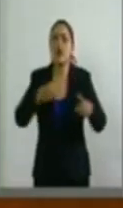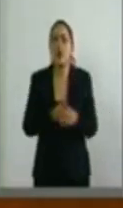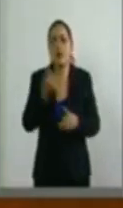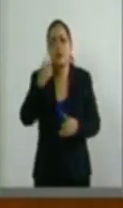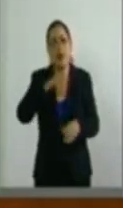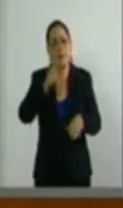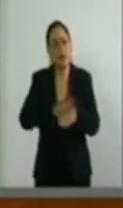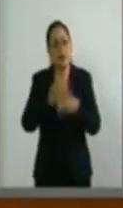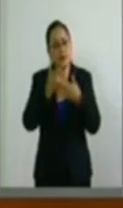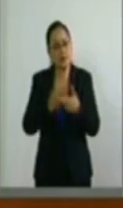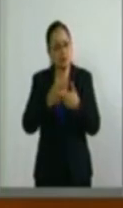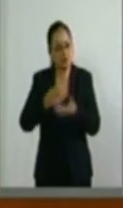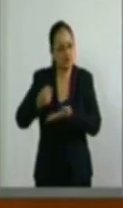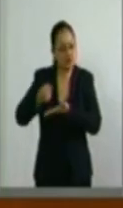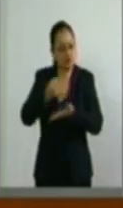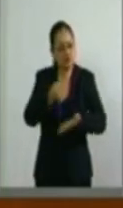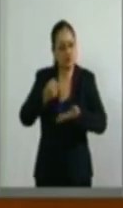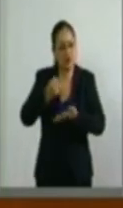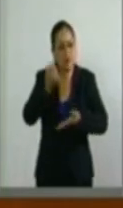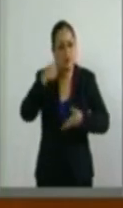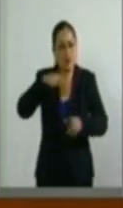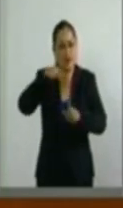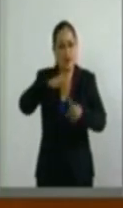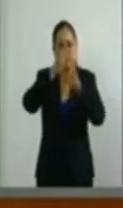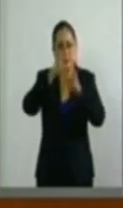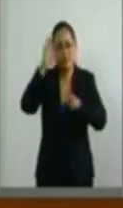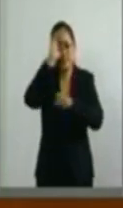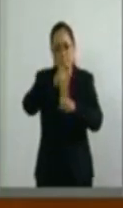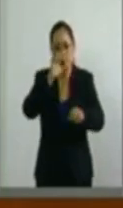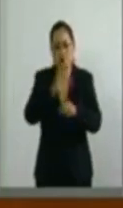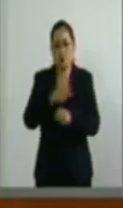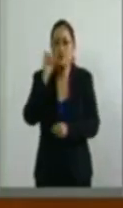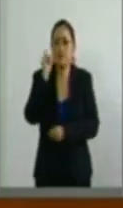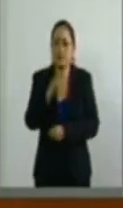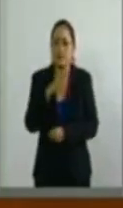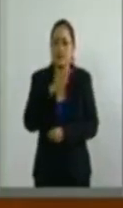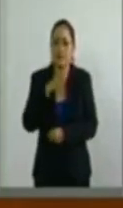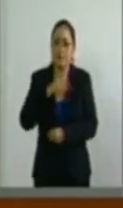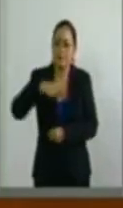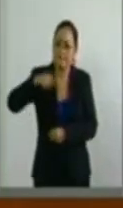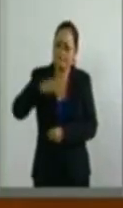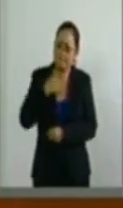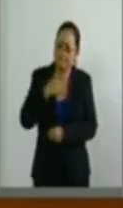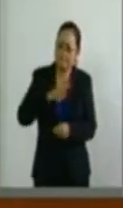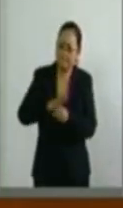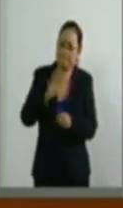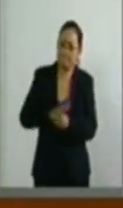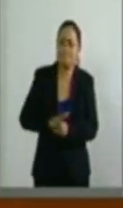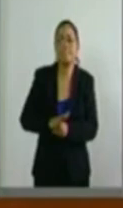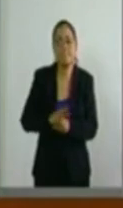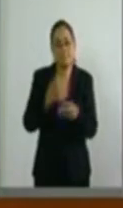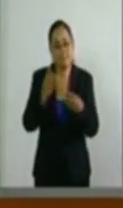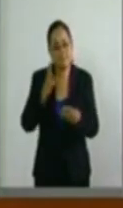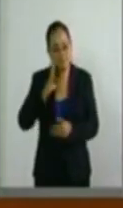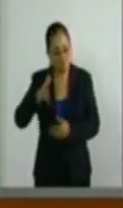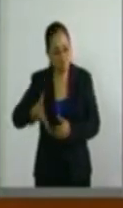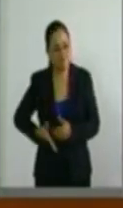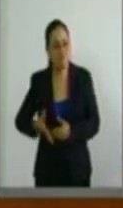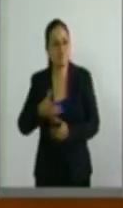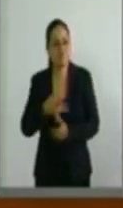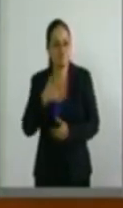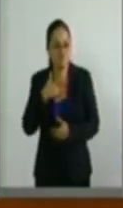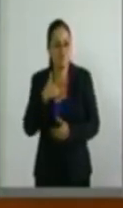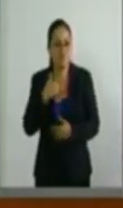mayores recursos que se inviertan en los aspectos culturales y una constante de la que nos sintamos absolutamente orgullosos